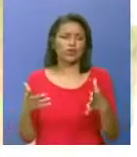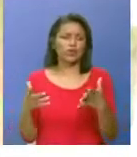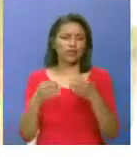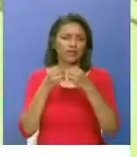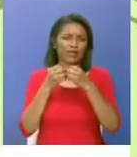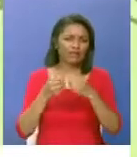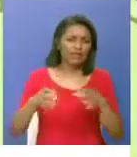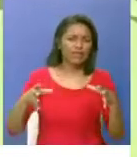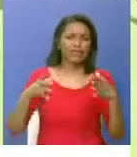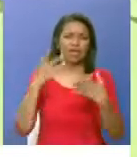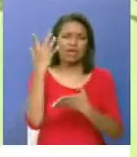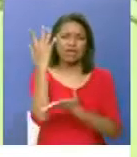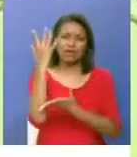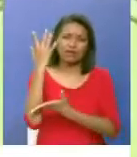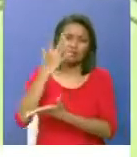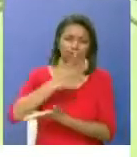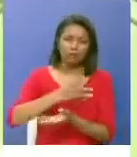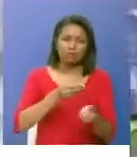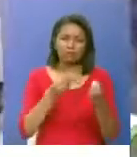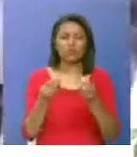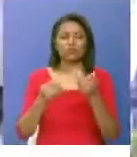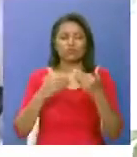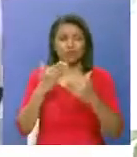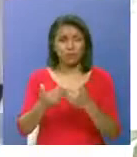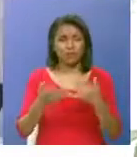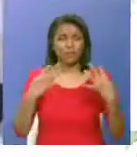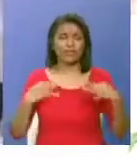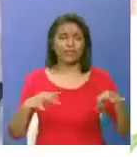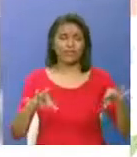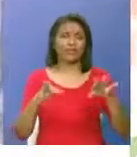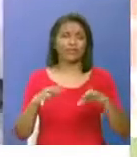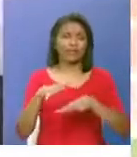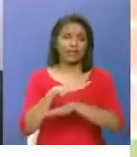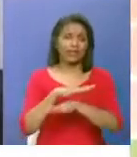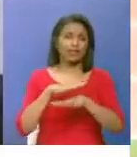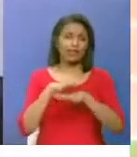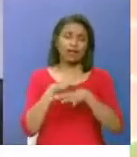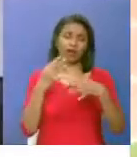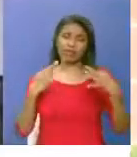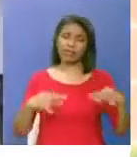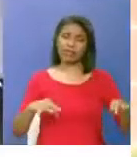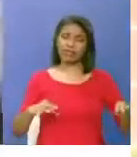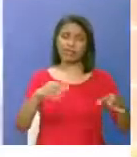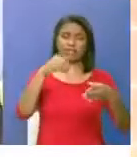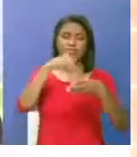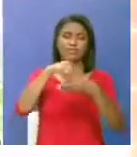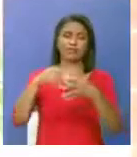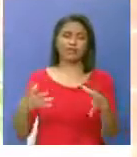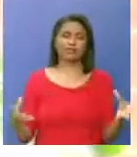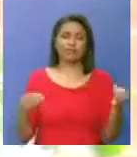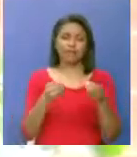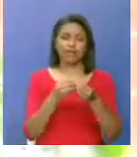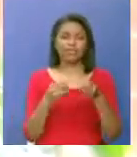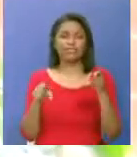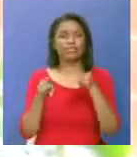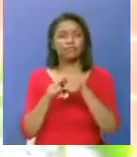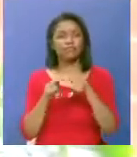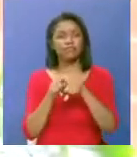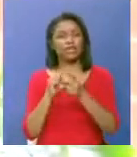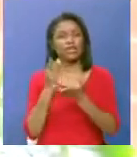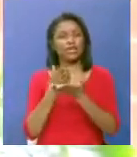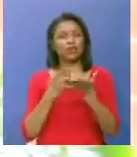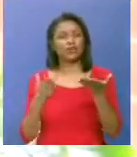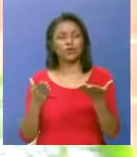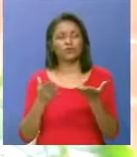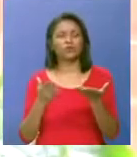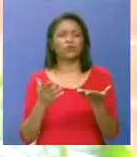de bosque. Si bien, como hemos mencionado, el país ha recuperado un 3% de su cobertura boscosa, todavía se encuentra muy